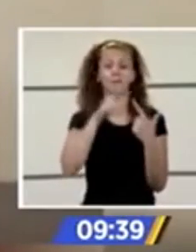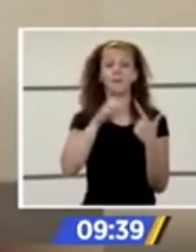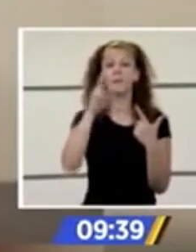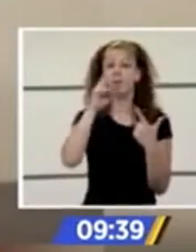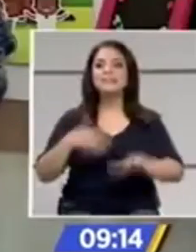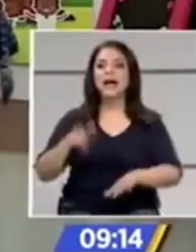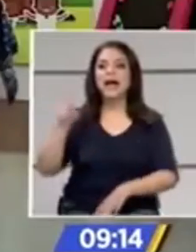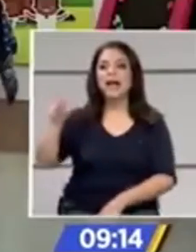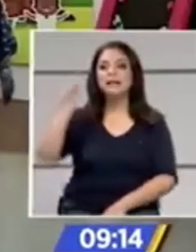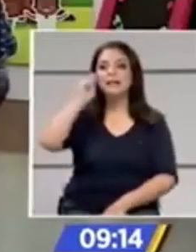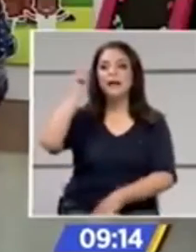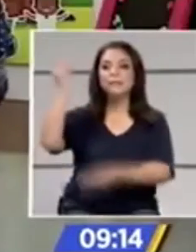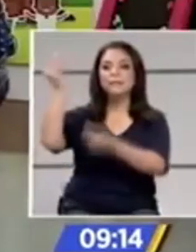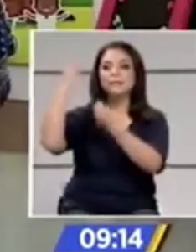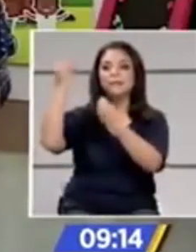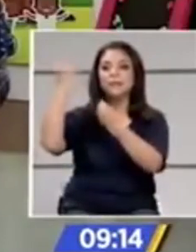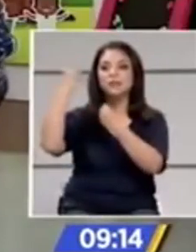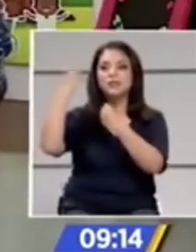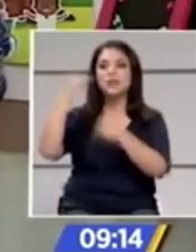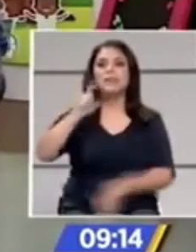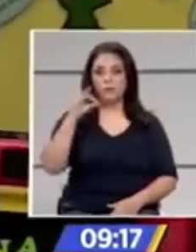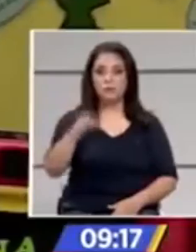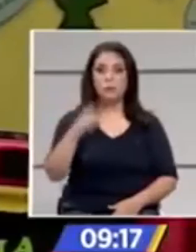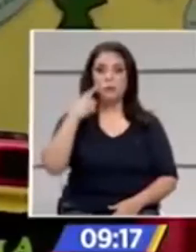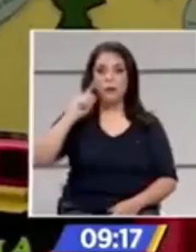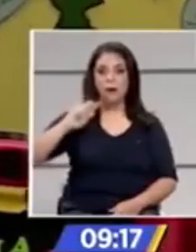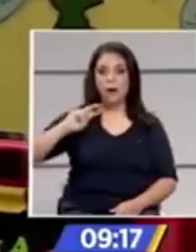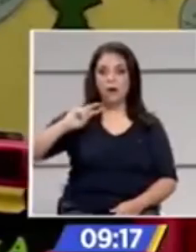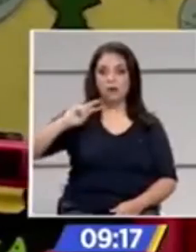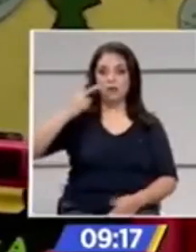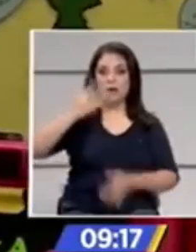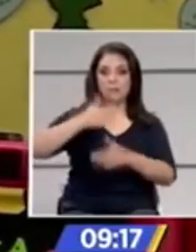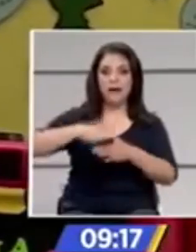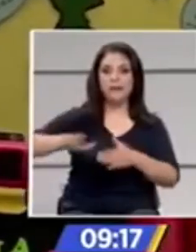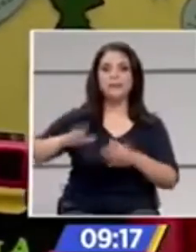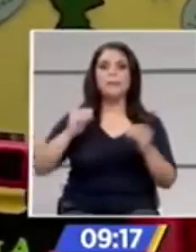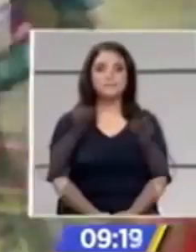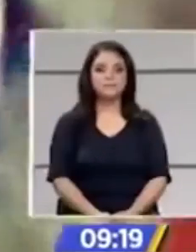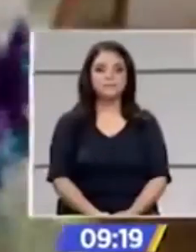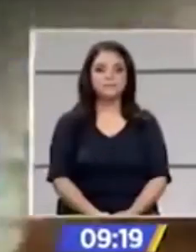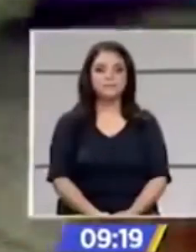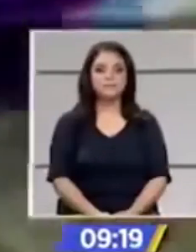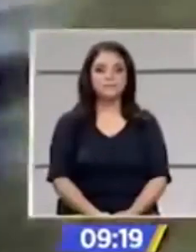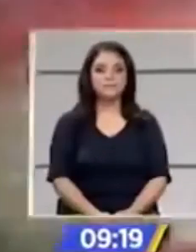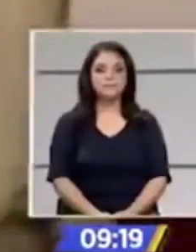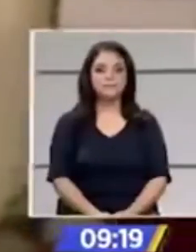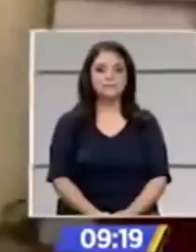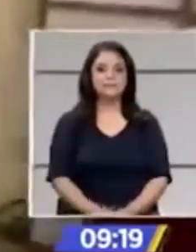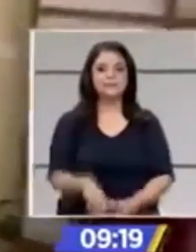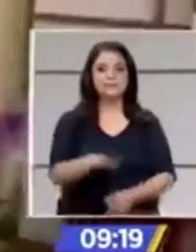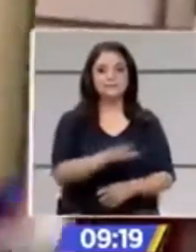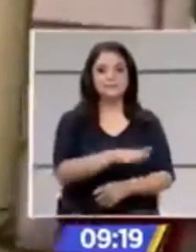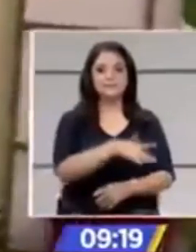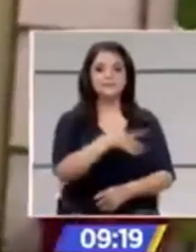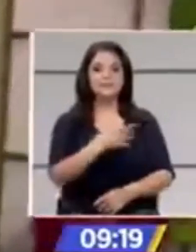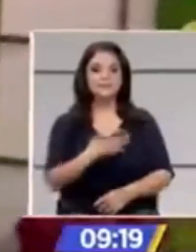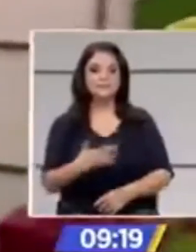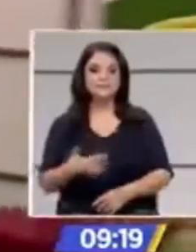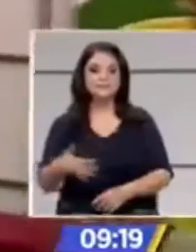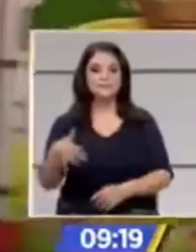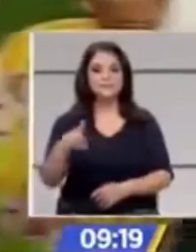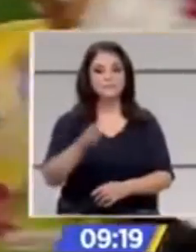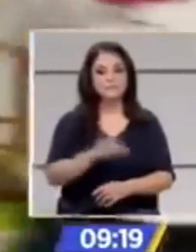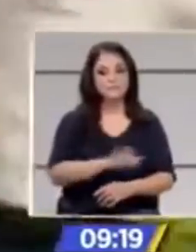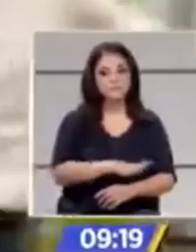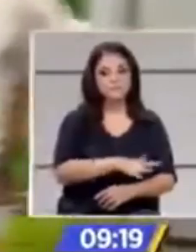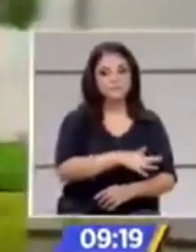cumplen los medios regionales es determinante para la construcción de una sólida democracia por esa razón debe sur pérez zeledón se suma a esta